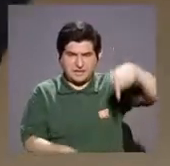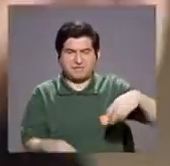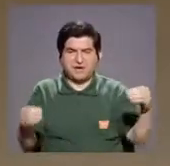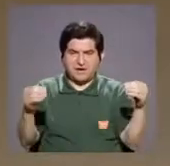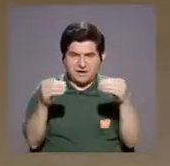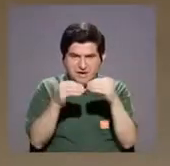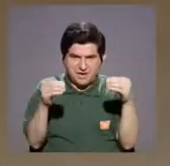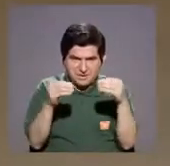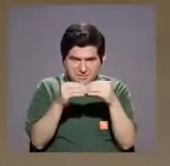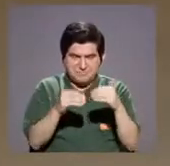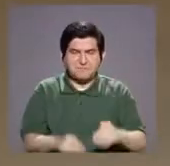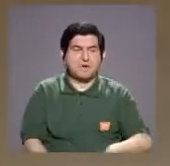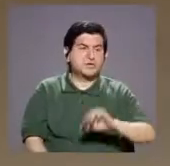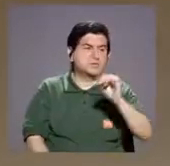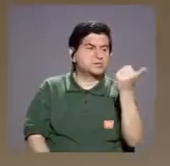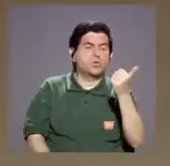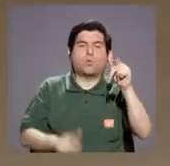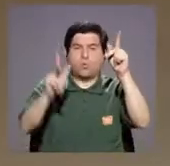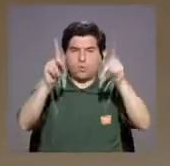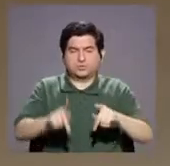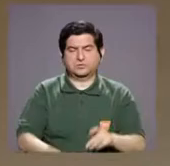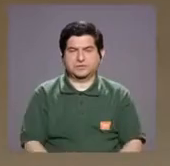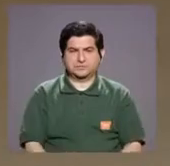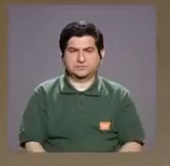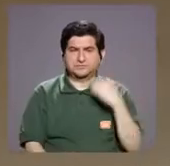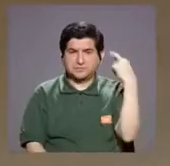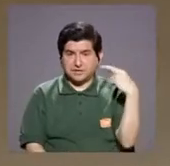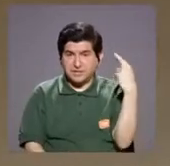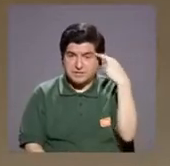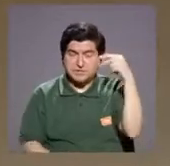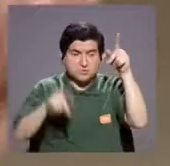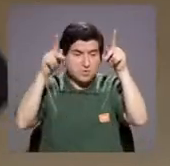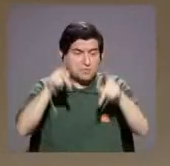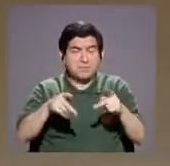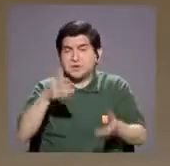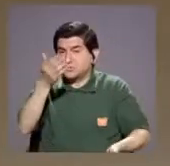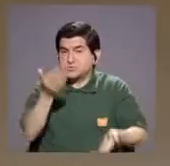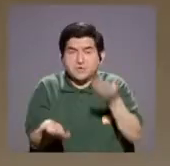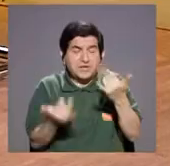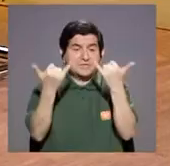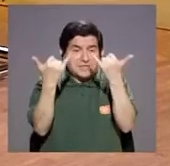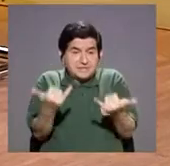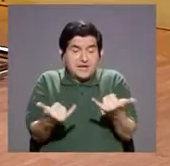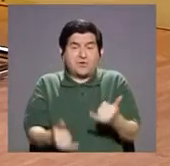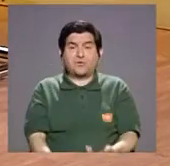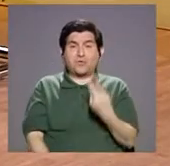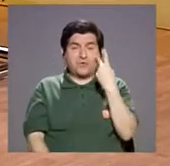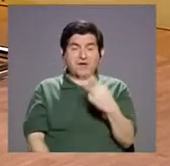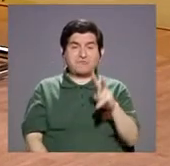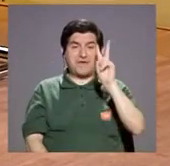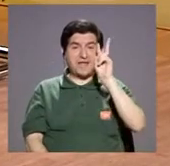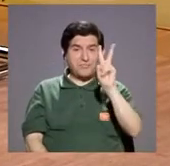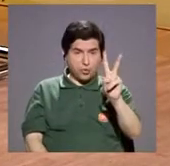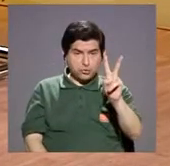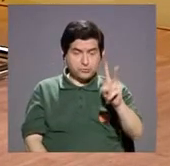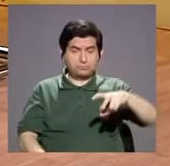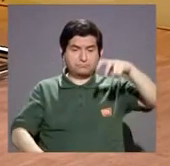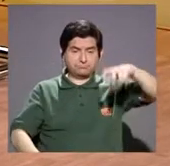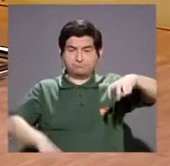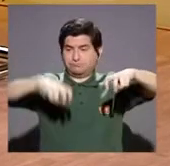los más los otros porque la gente nos en este momento nos estaría viendo usted a mí